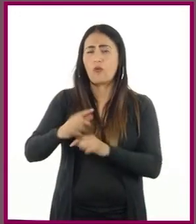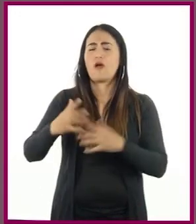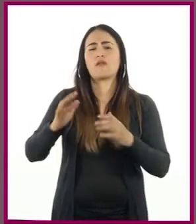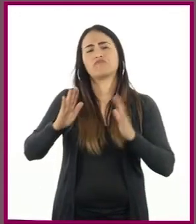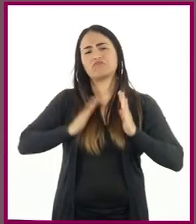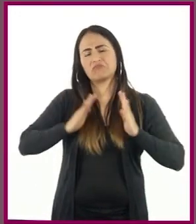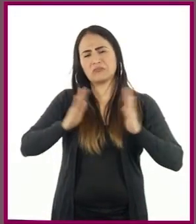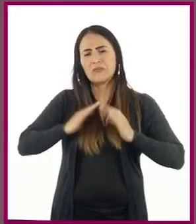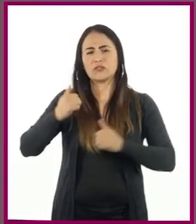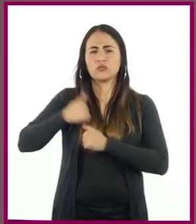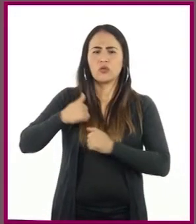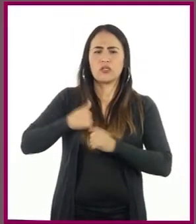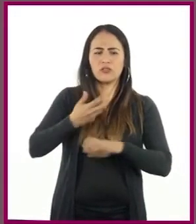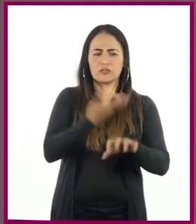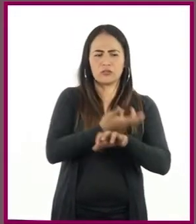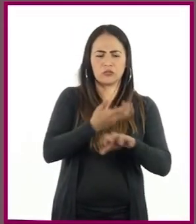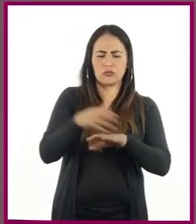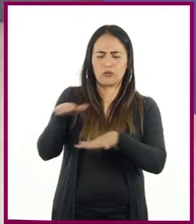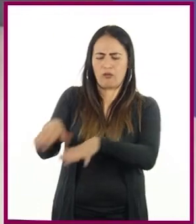del país asiático.